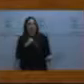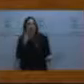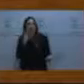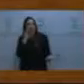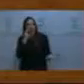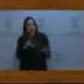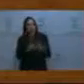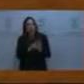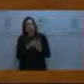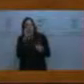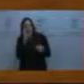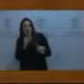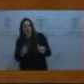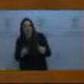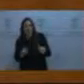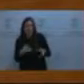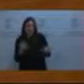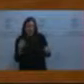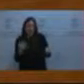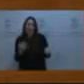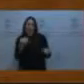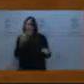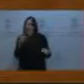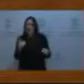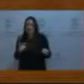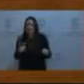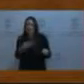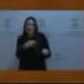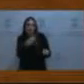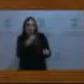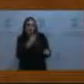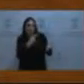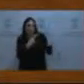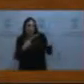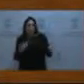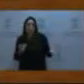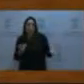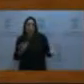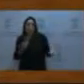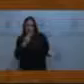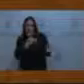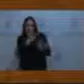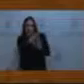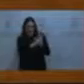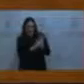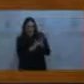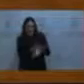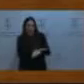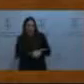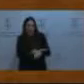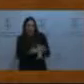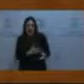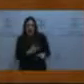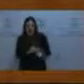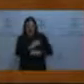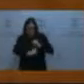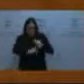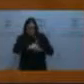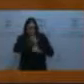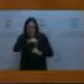ley del menor. Finalizo, presidente. Este era un compromiso de su programa de gobierno para esta